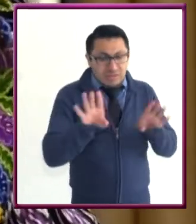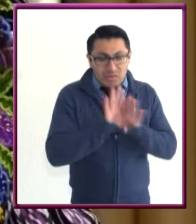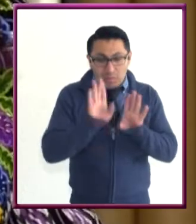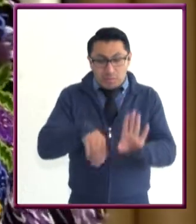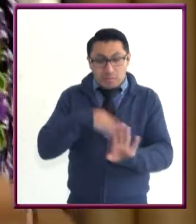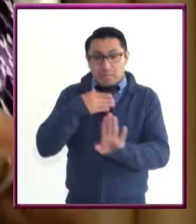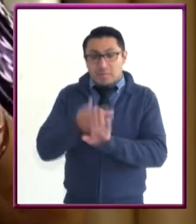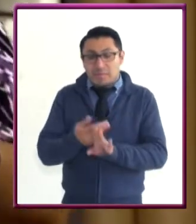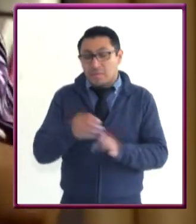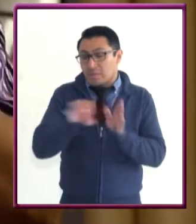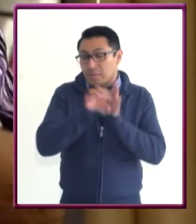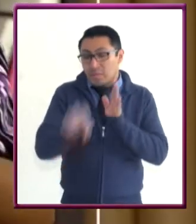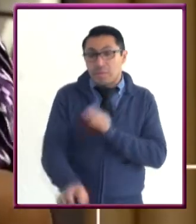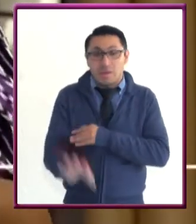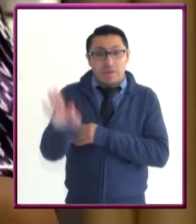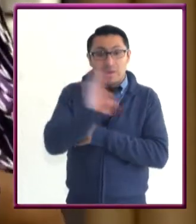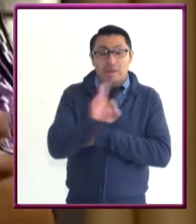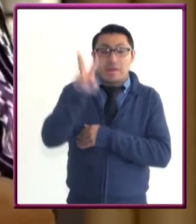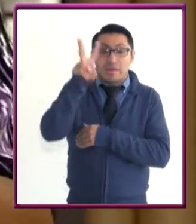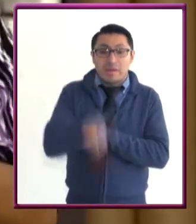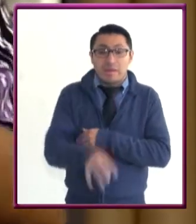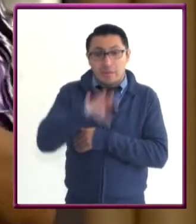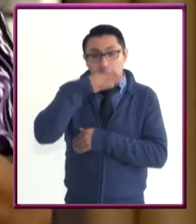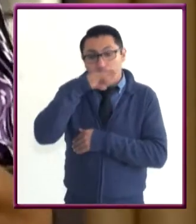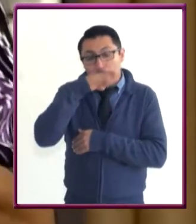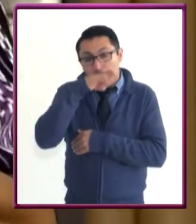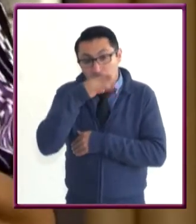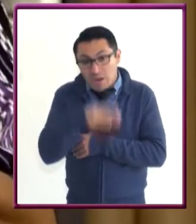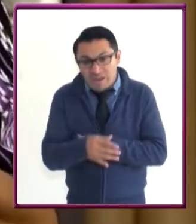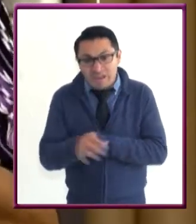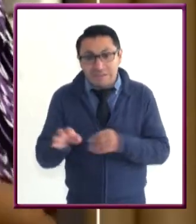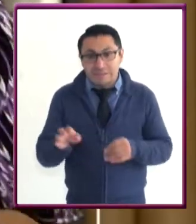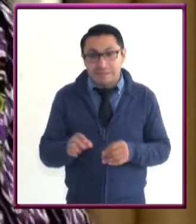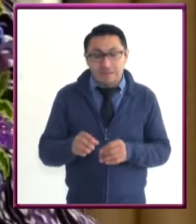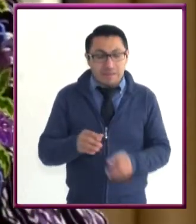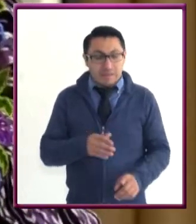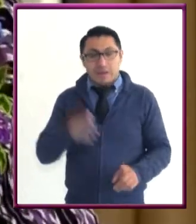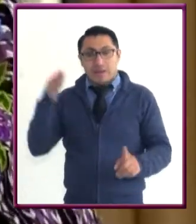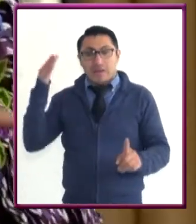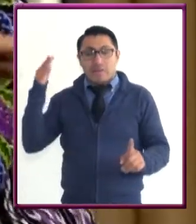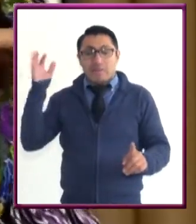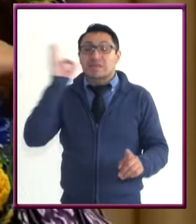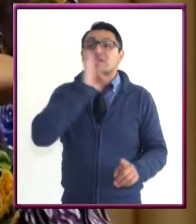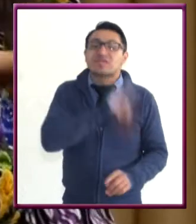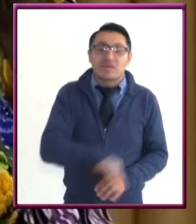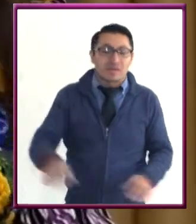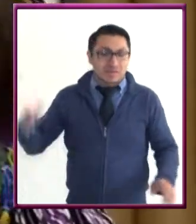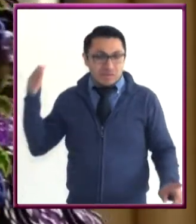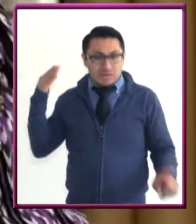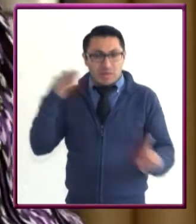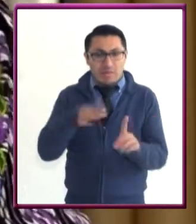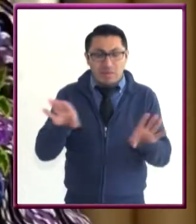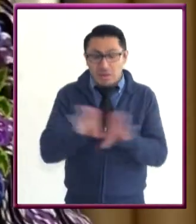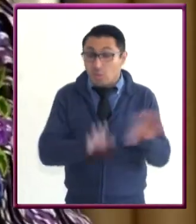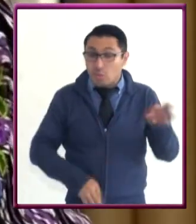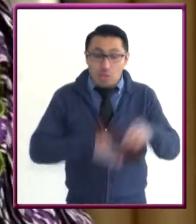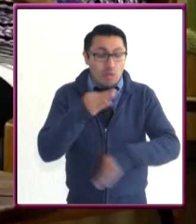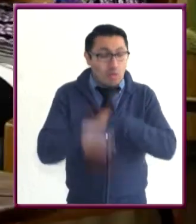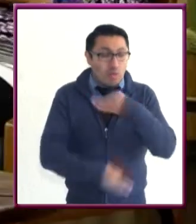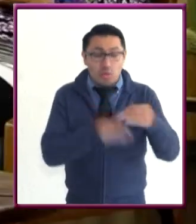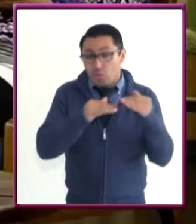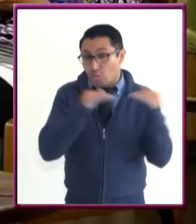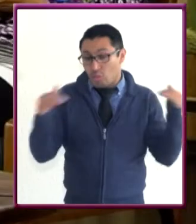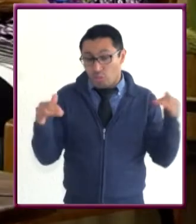afectadas. O sea, finalmente los transgénicos buscan monopolizar el mercado de las semillas, homogeneizar, que todo sea